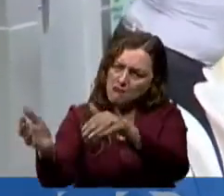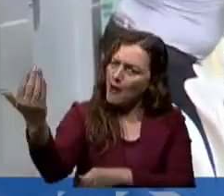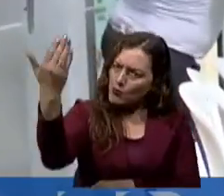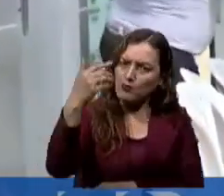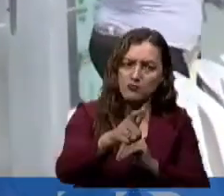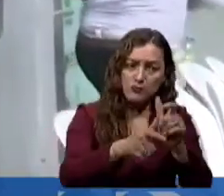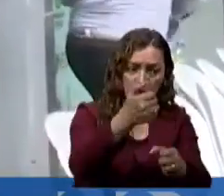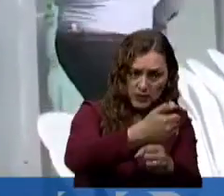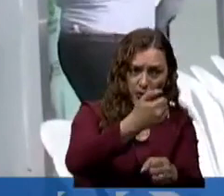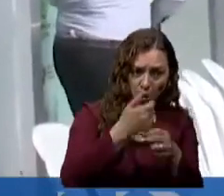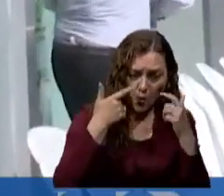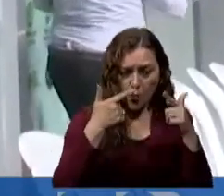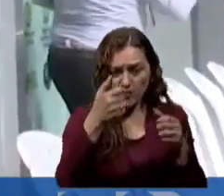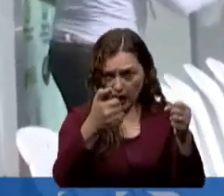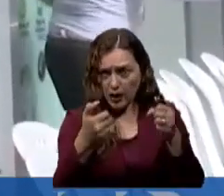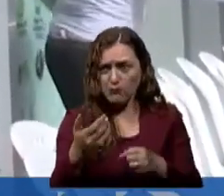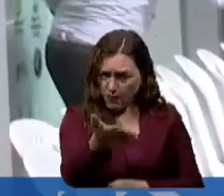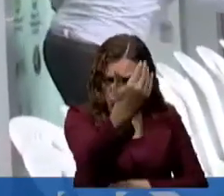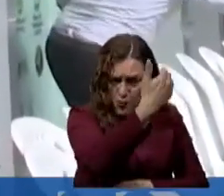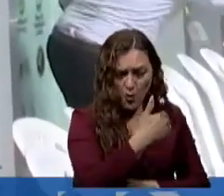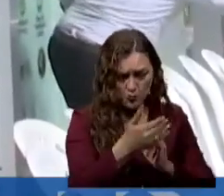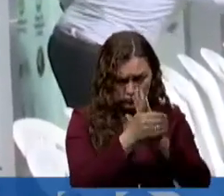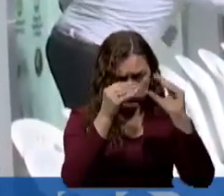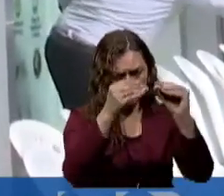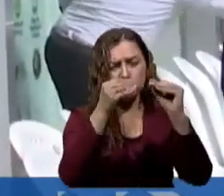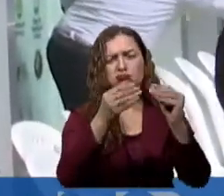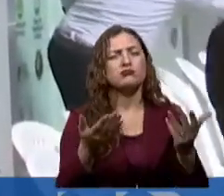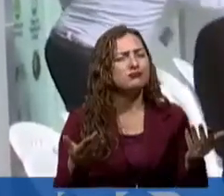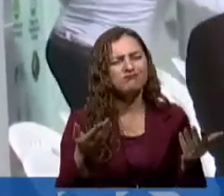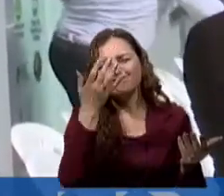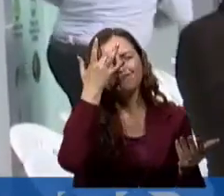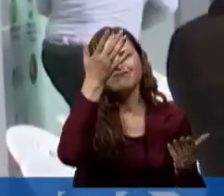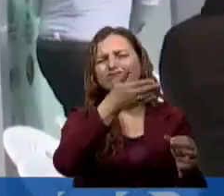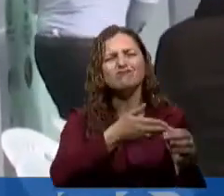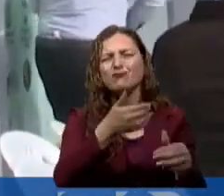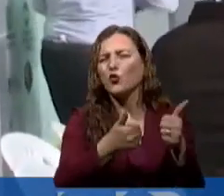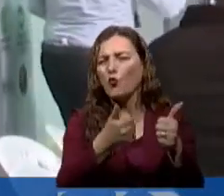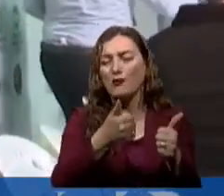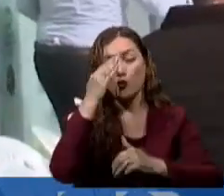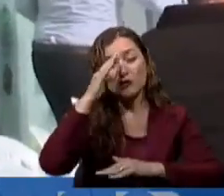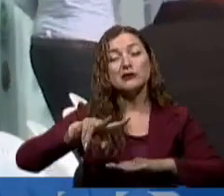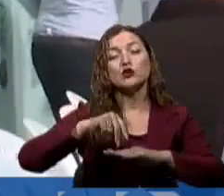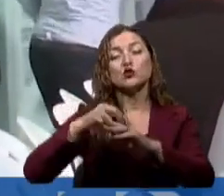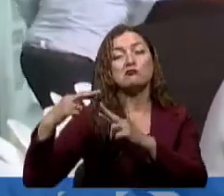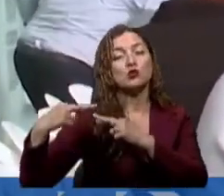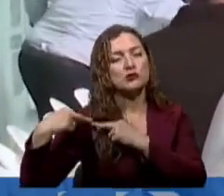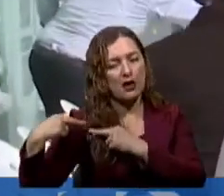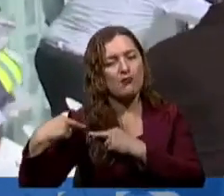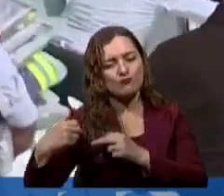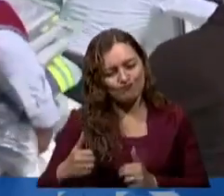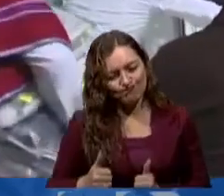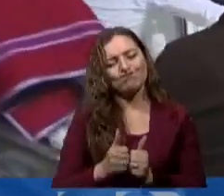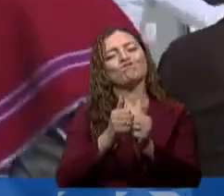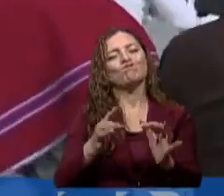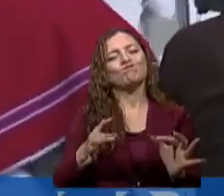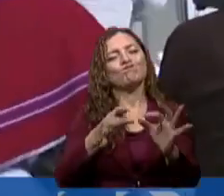las personas que se encuentran realizando la actividad de vigilancia. Esto significa que la Policía Nacional está juntamente